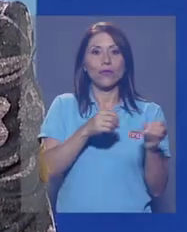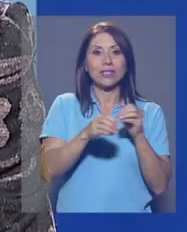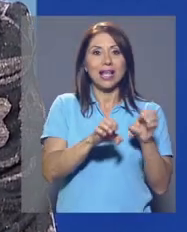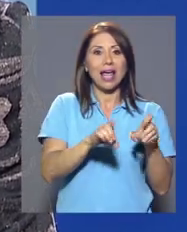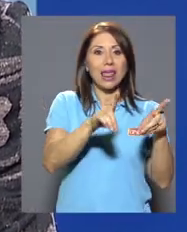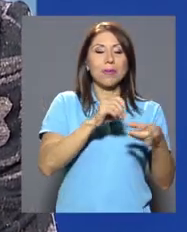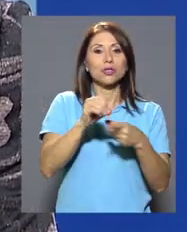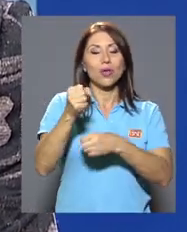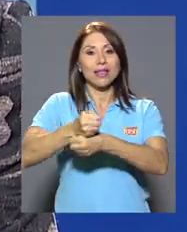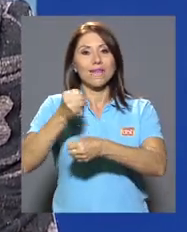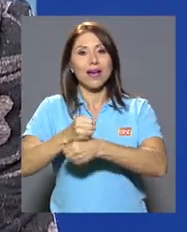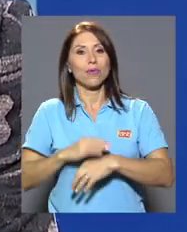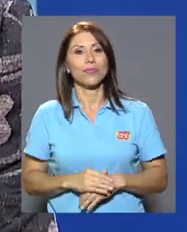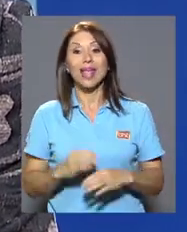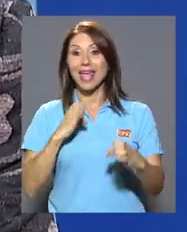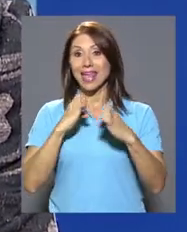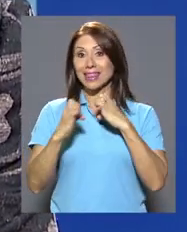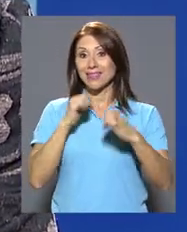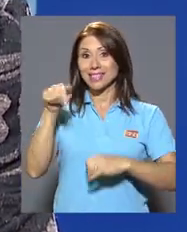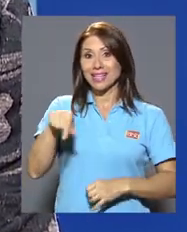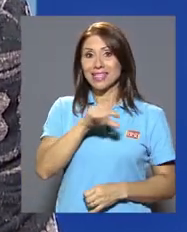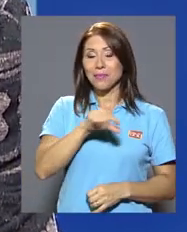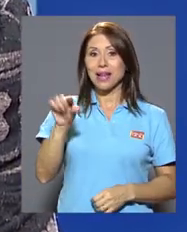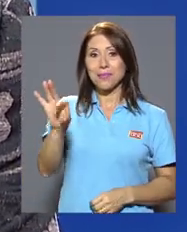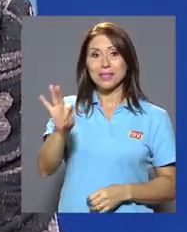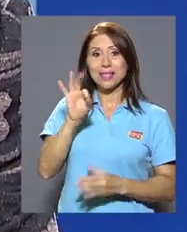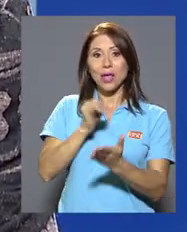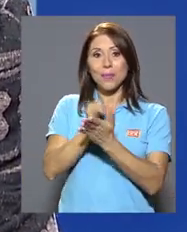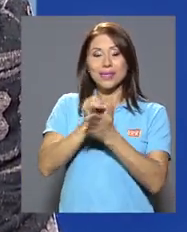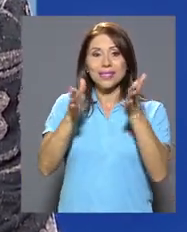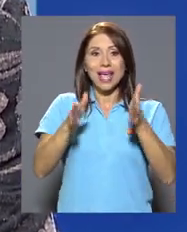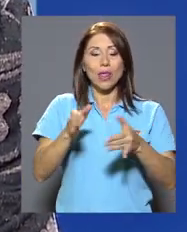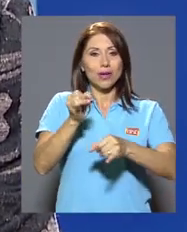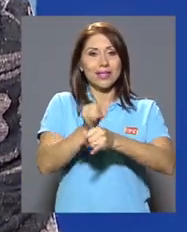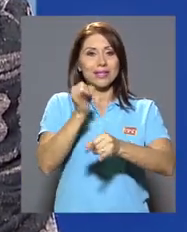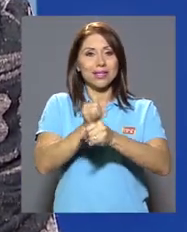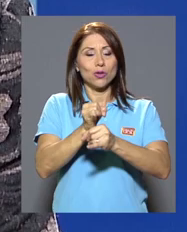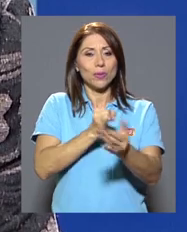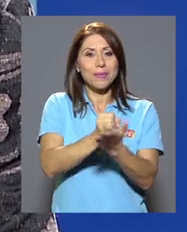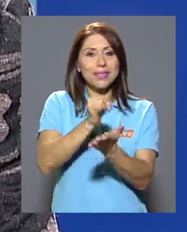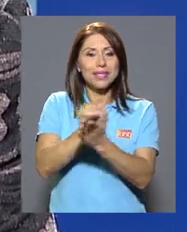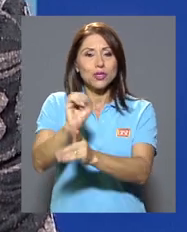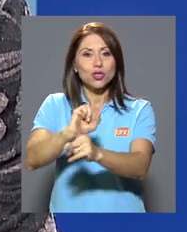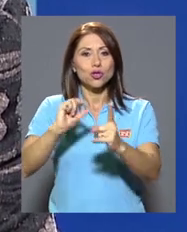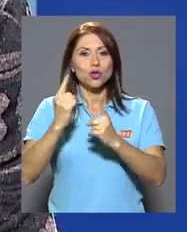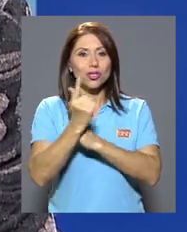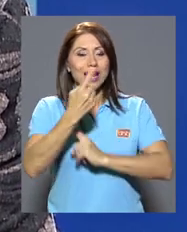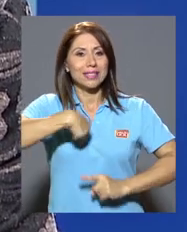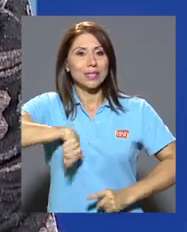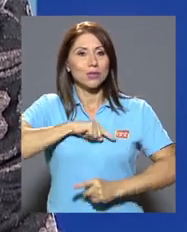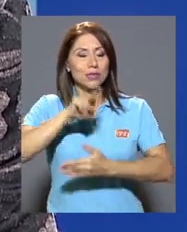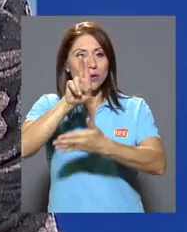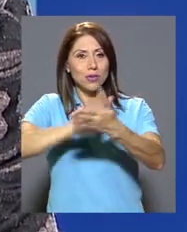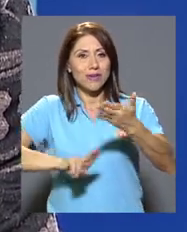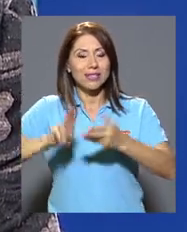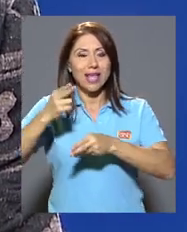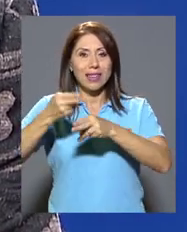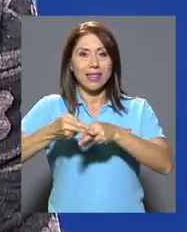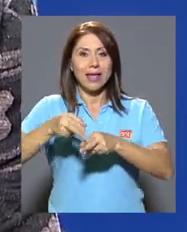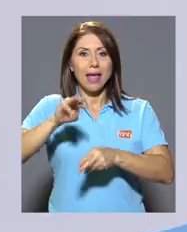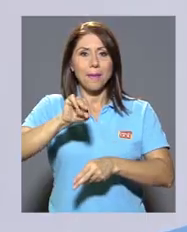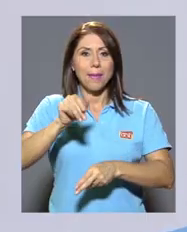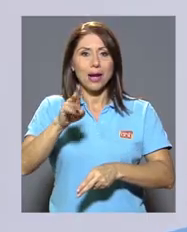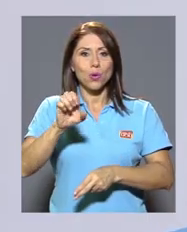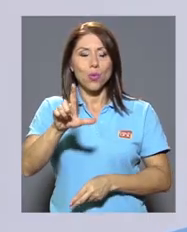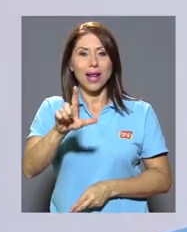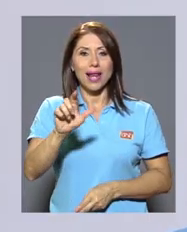en la entrevista de fondo esta semana hemos invitado al investigador del instituto de investigaciones sociales de nuestra universidad don manuel antonio